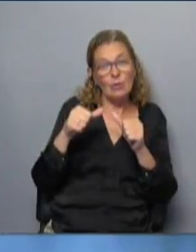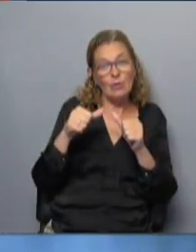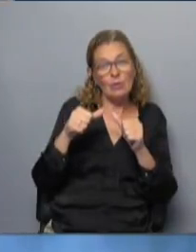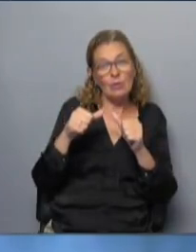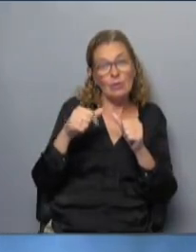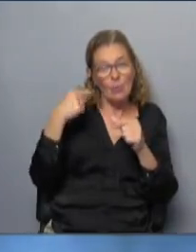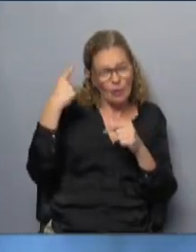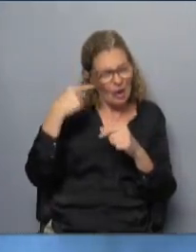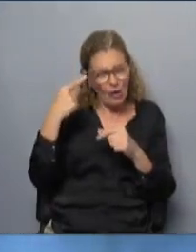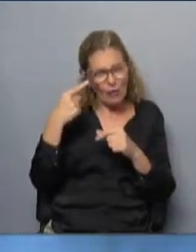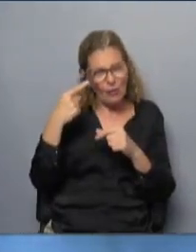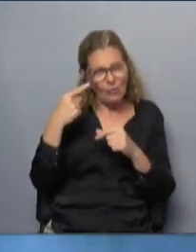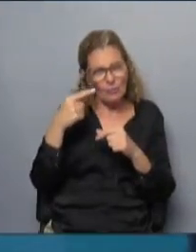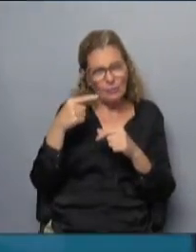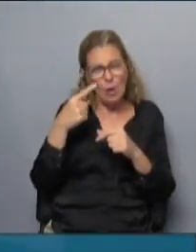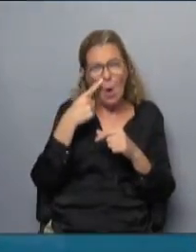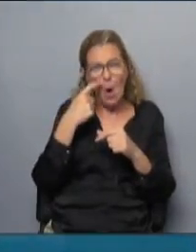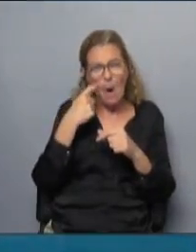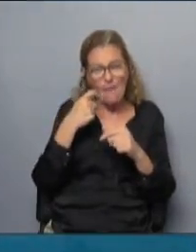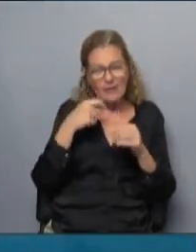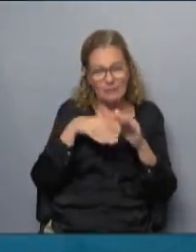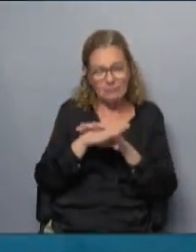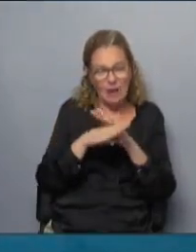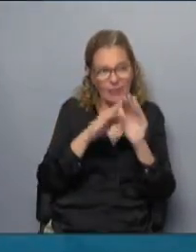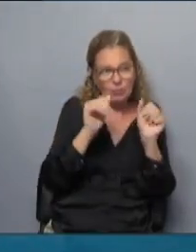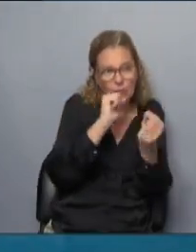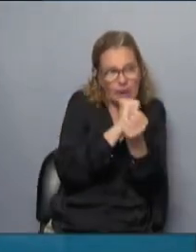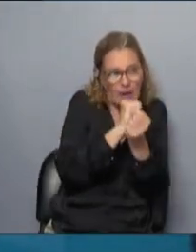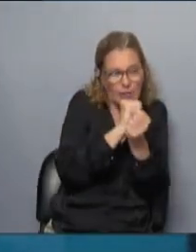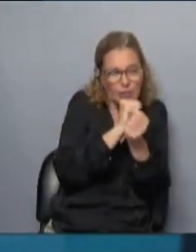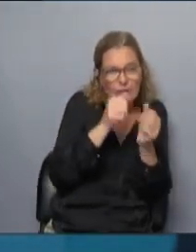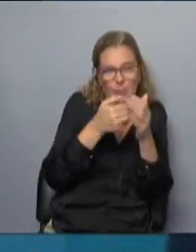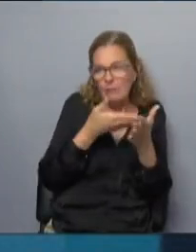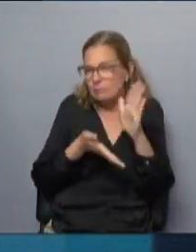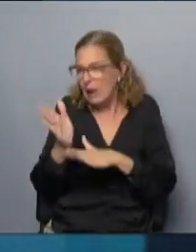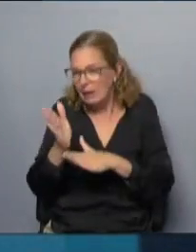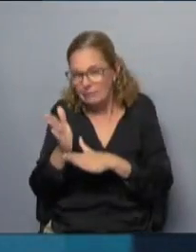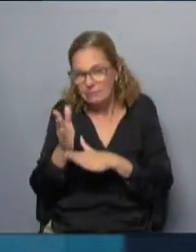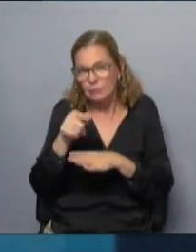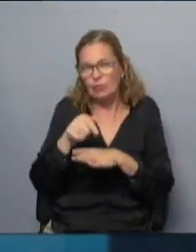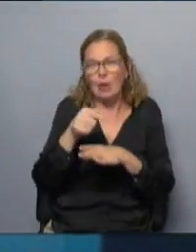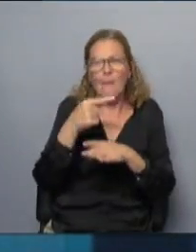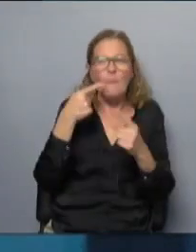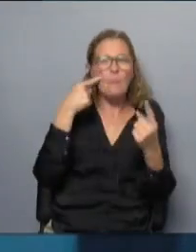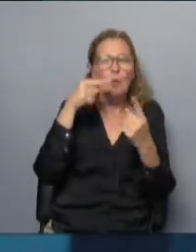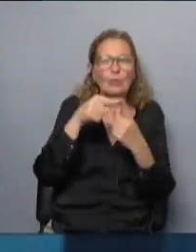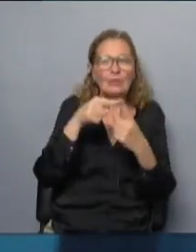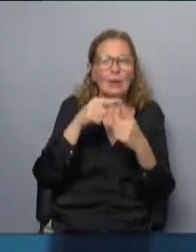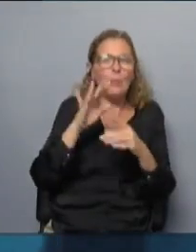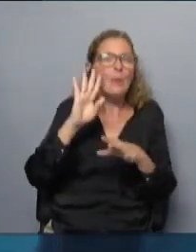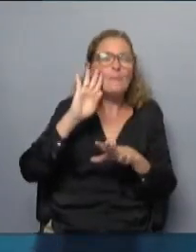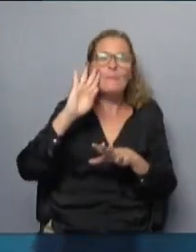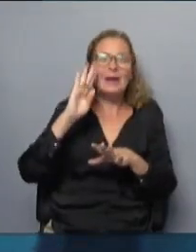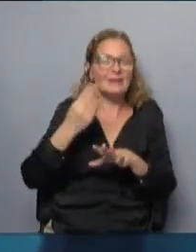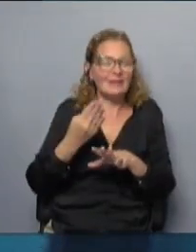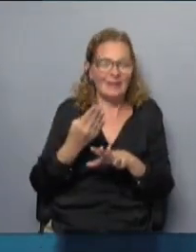es como de lujo es tenemos tipo de rabia porque largamos la cancha es imposible entonces la idea punta área y la que fuera lo más parecido